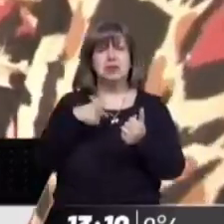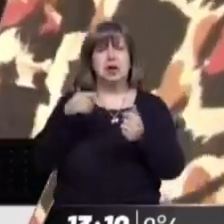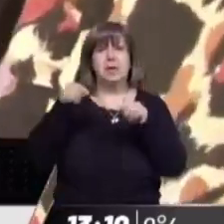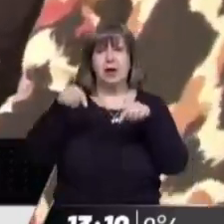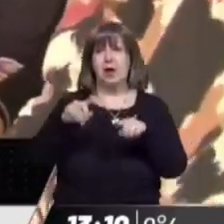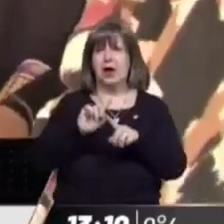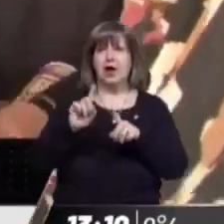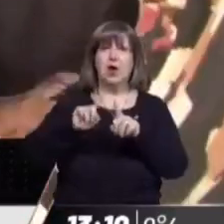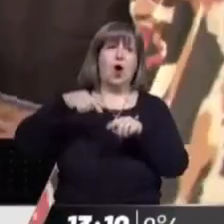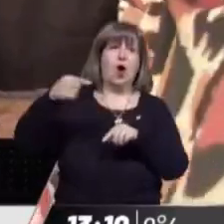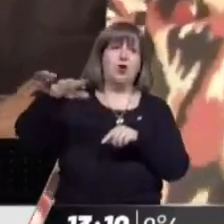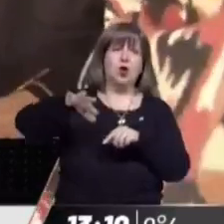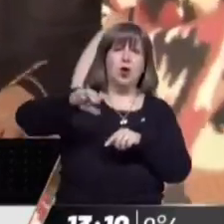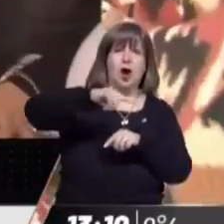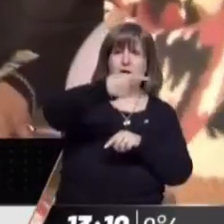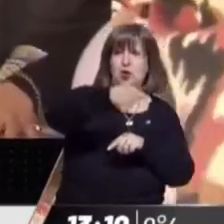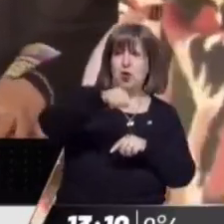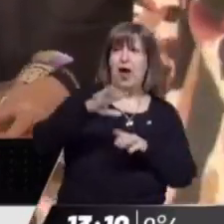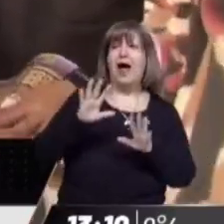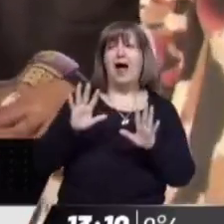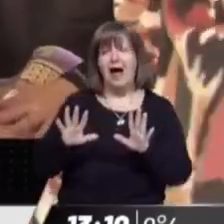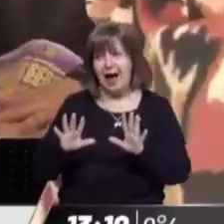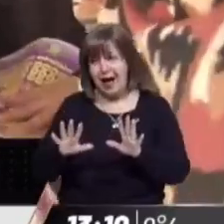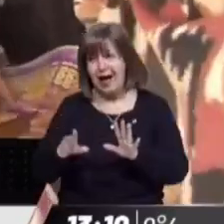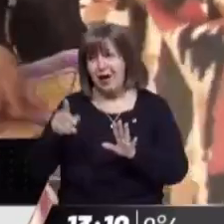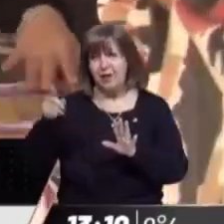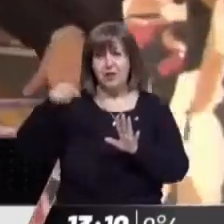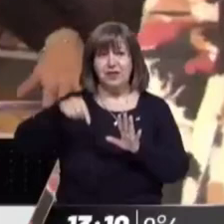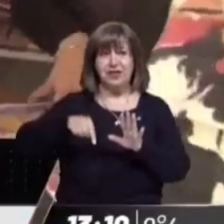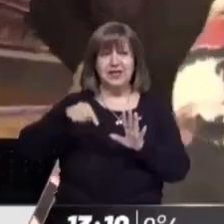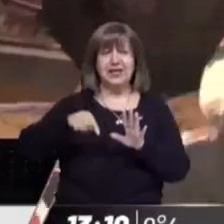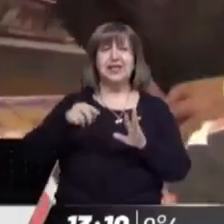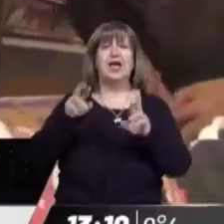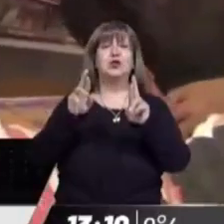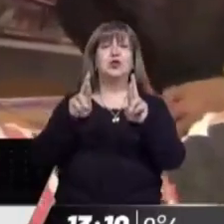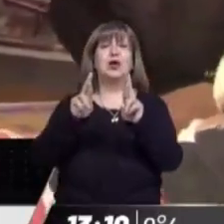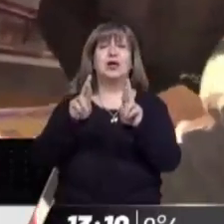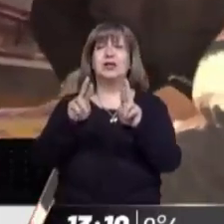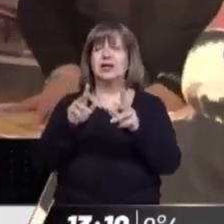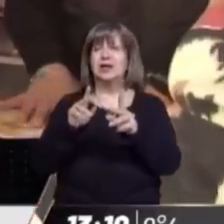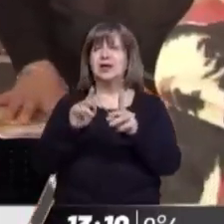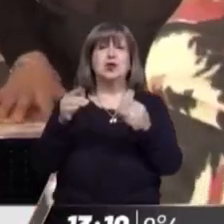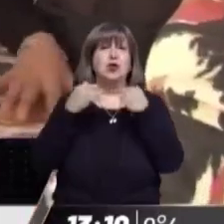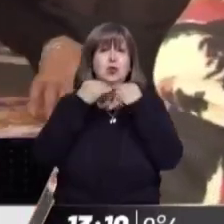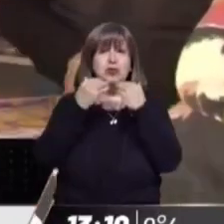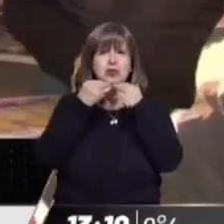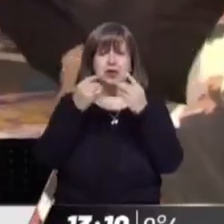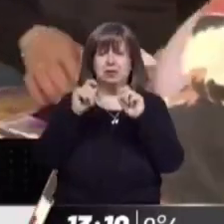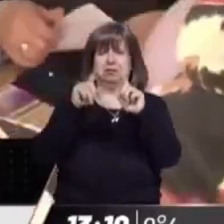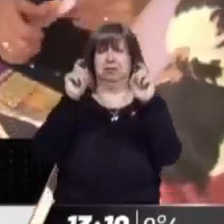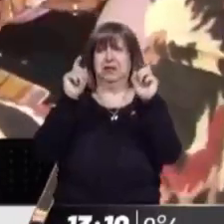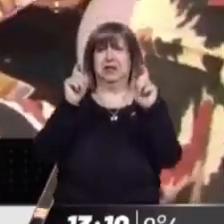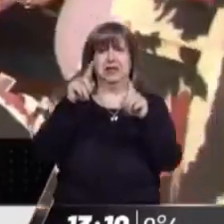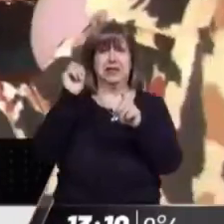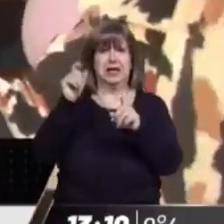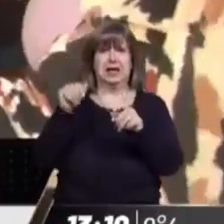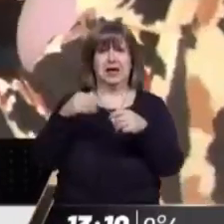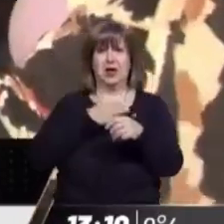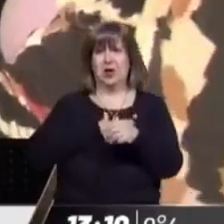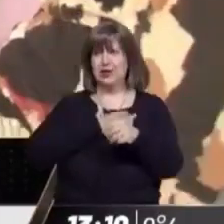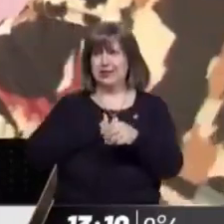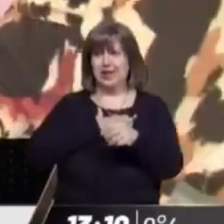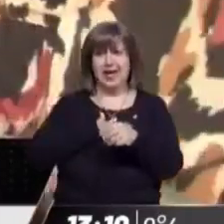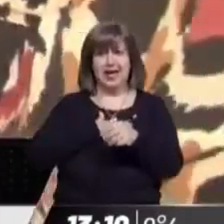acá. ¿Se vino ahora que se enteró que este lugar da suerte? No, ni sabía, si recién me entero. Qué alegría,